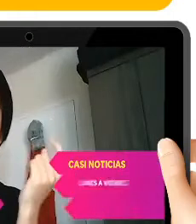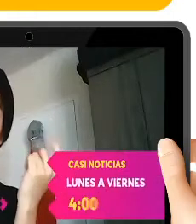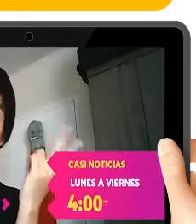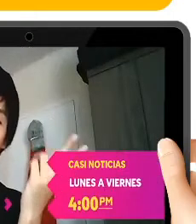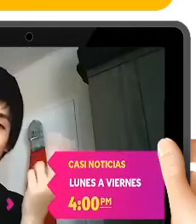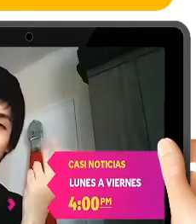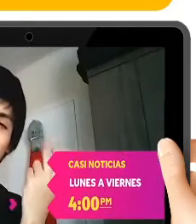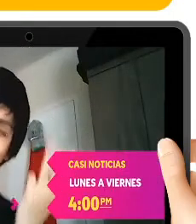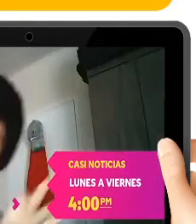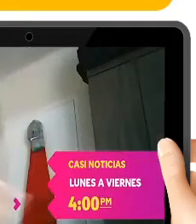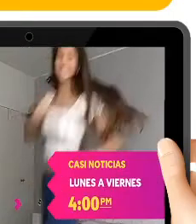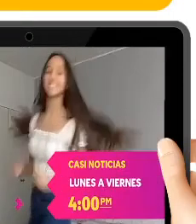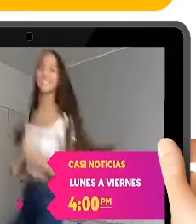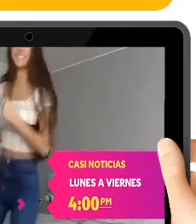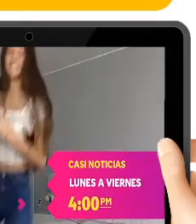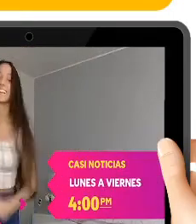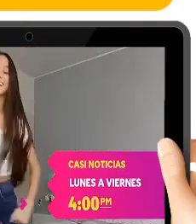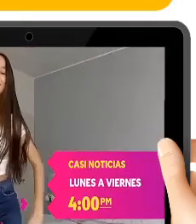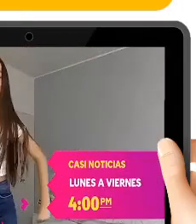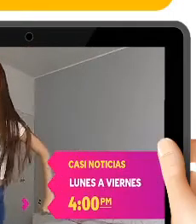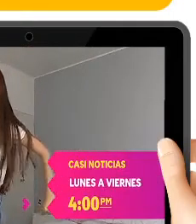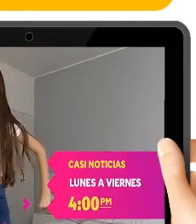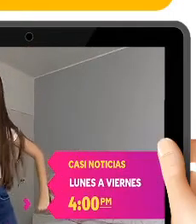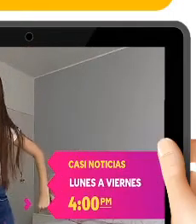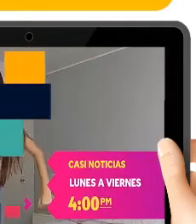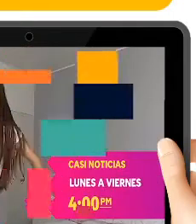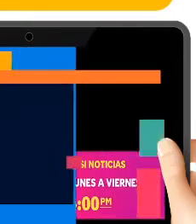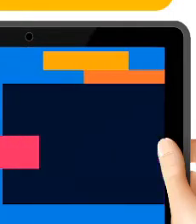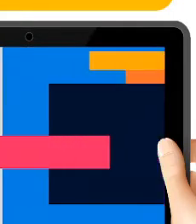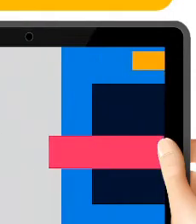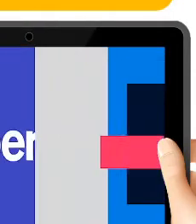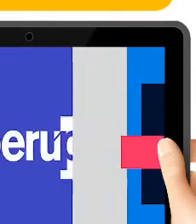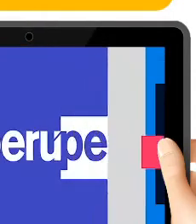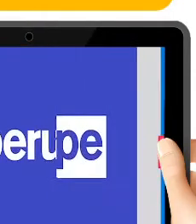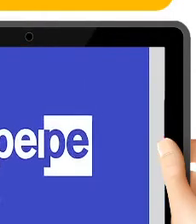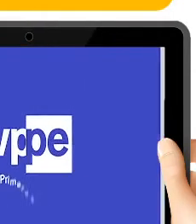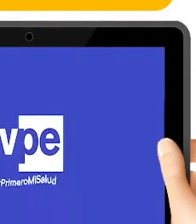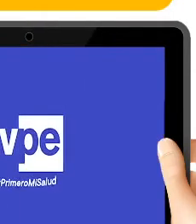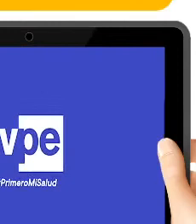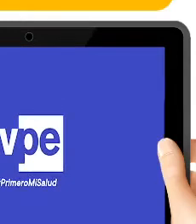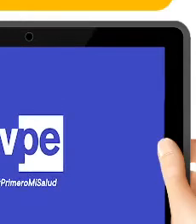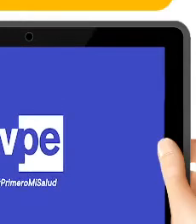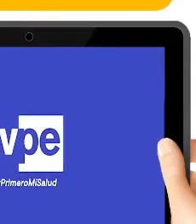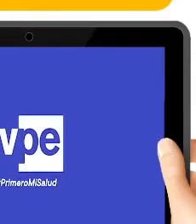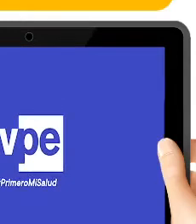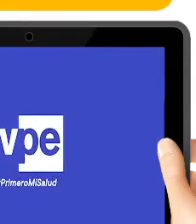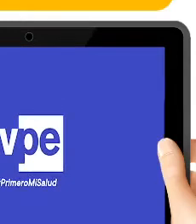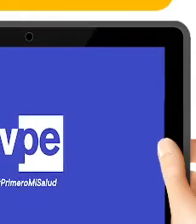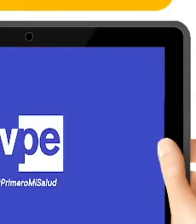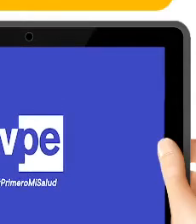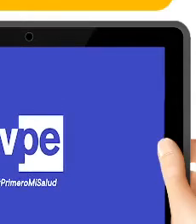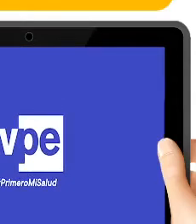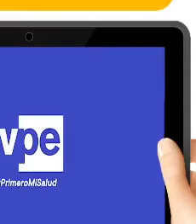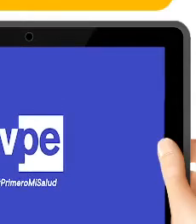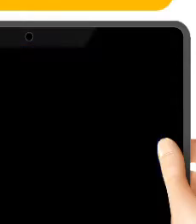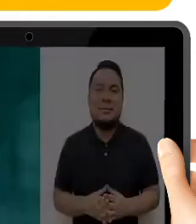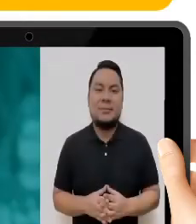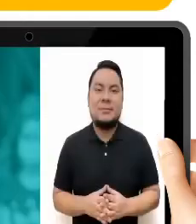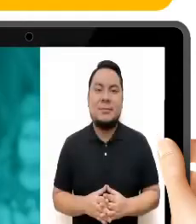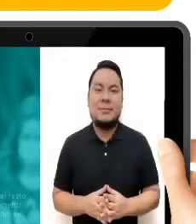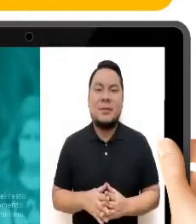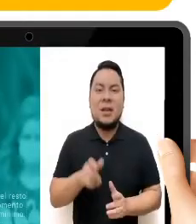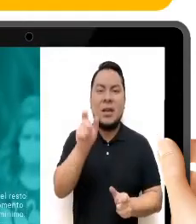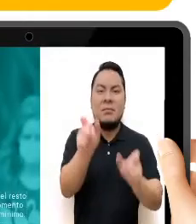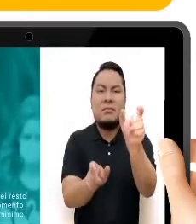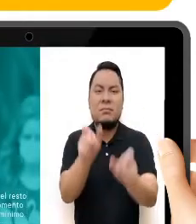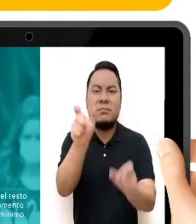mi país. Soy peruano, soy feliz, es mi tierra aquí nací. Hoy quiero cantarle con